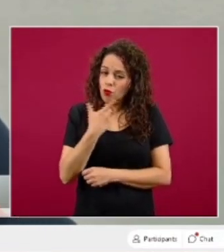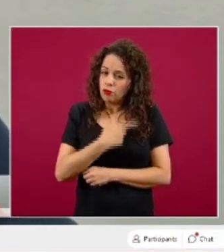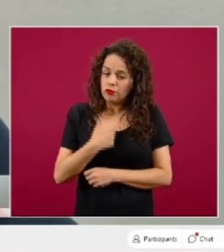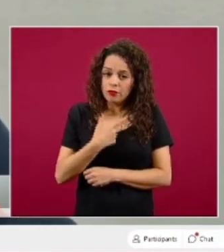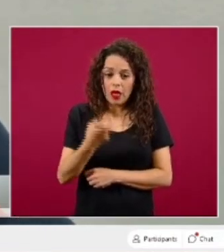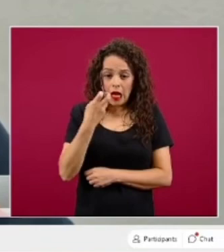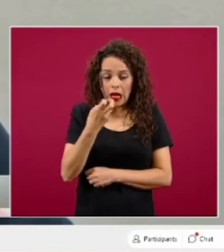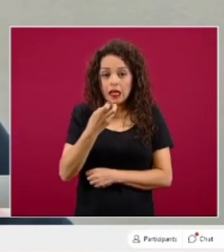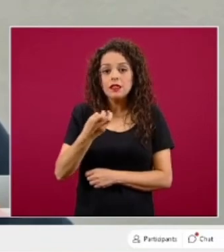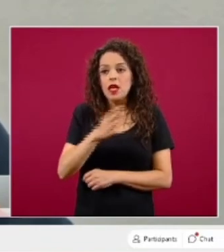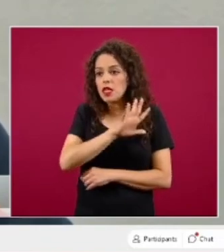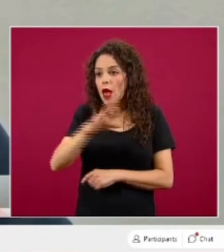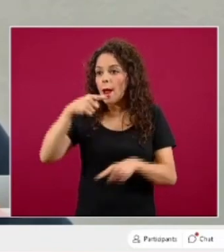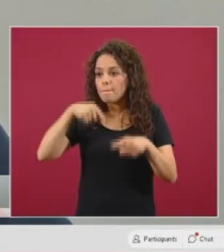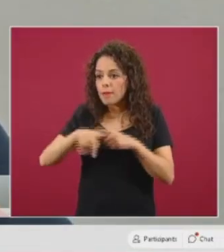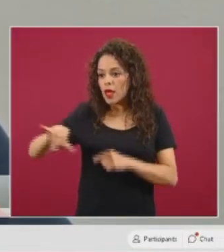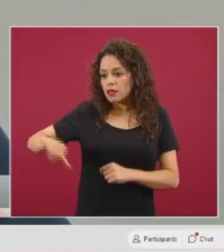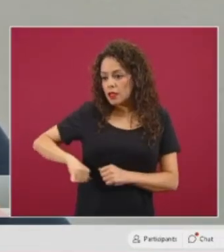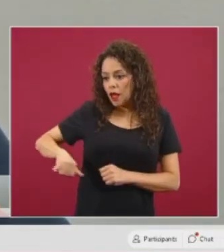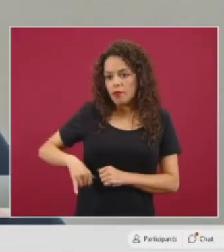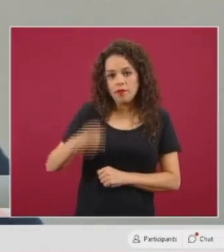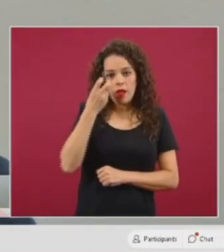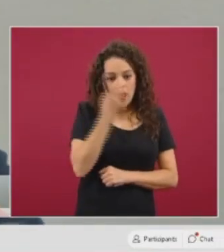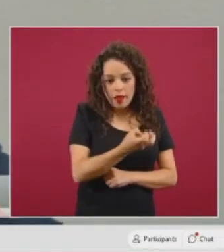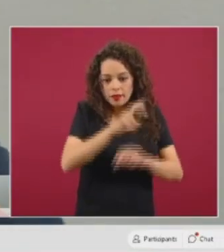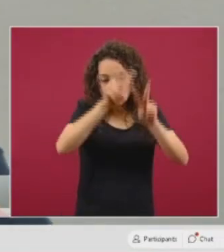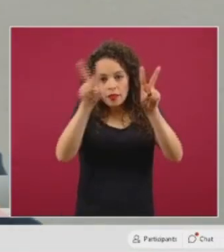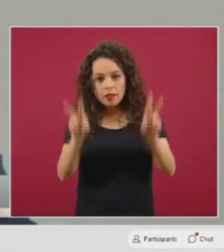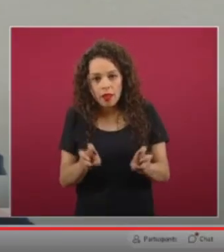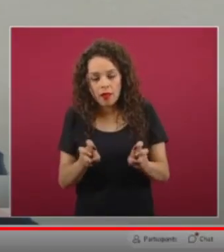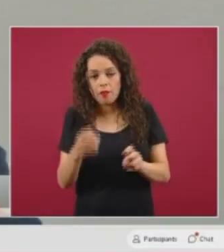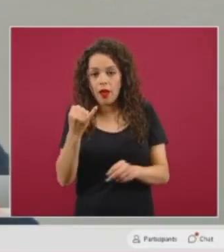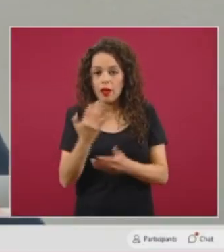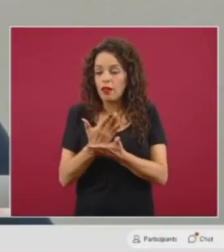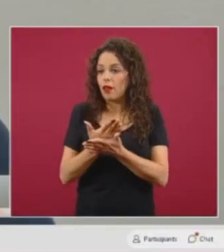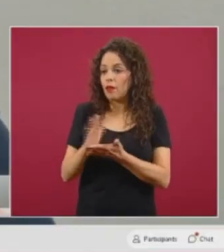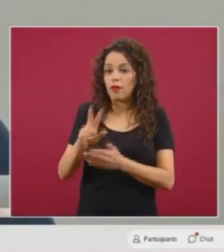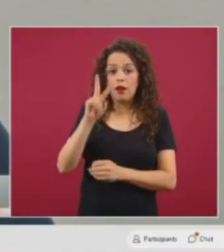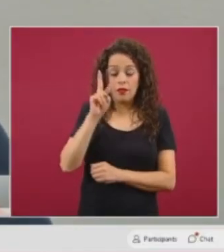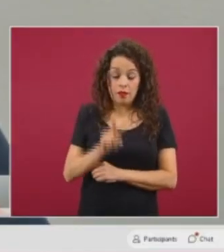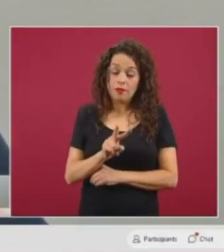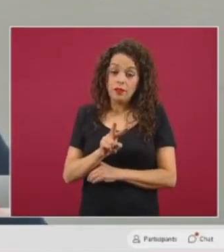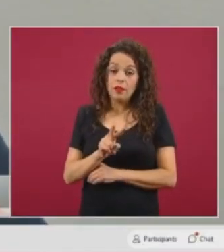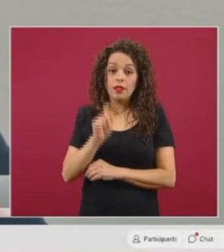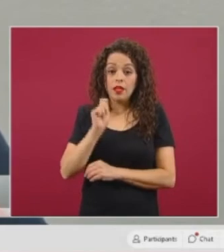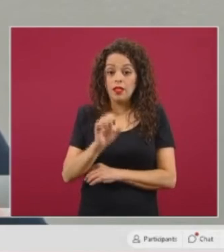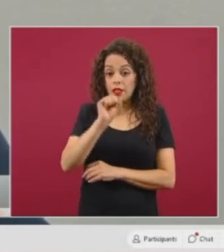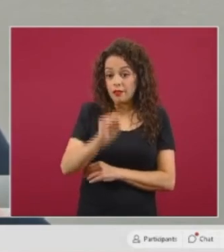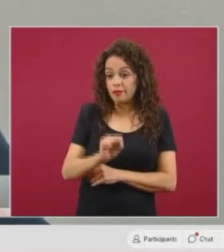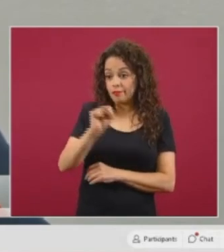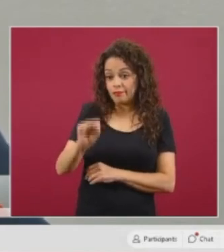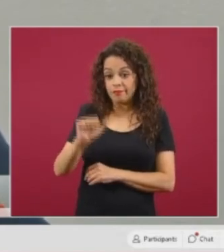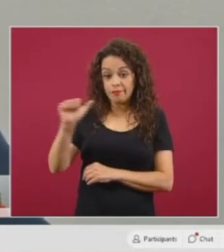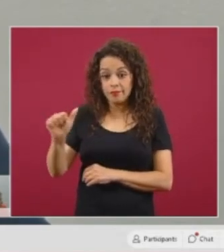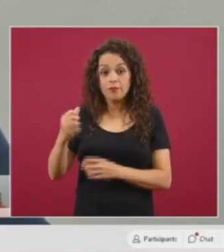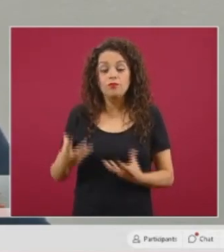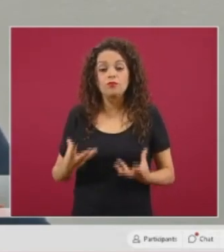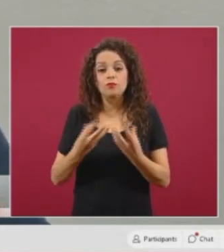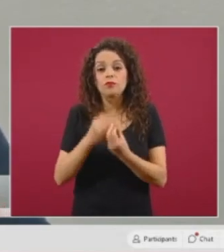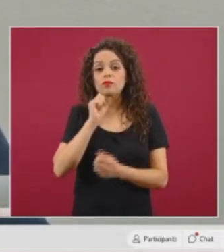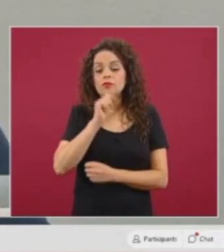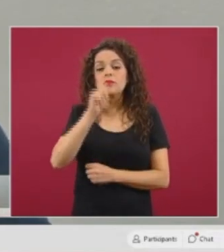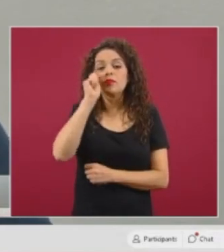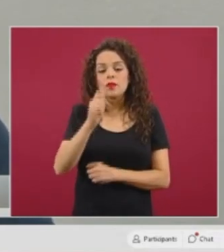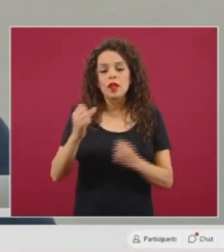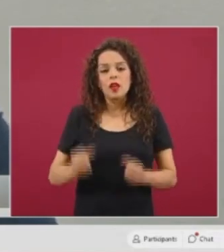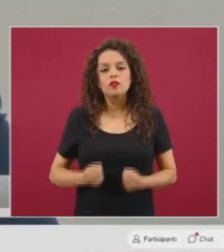en este espacio. Y nos alegra también saber que la Secretaría de Salud está trabajando en el fortalecimiento